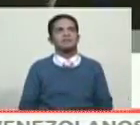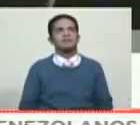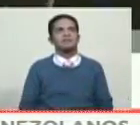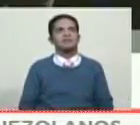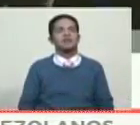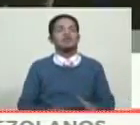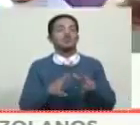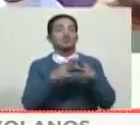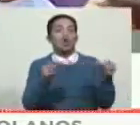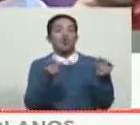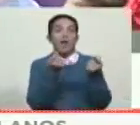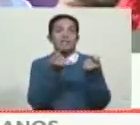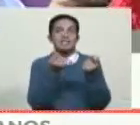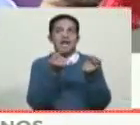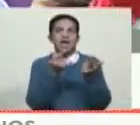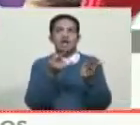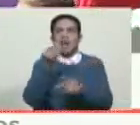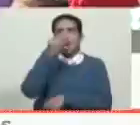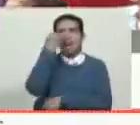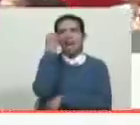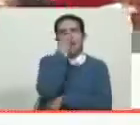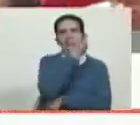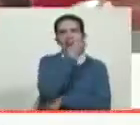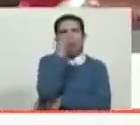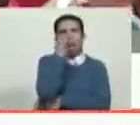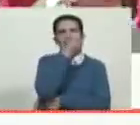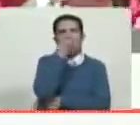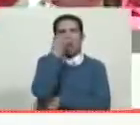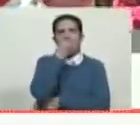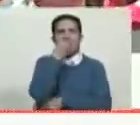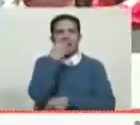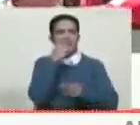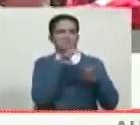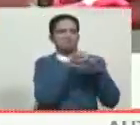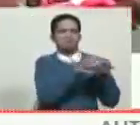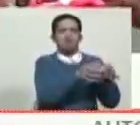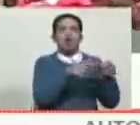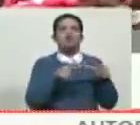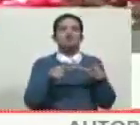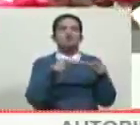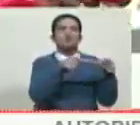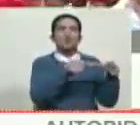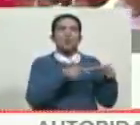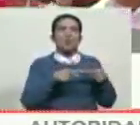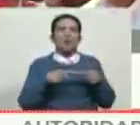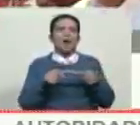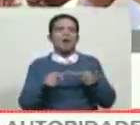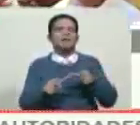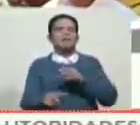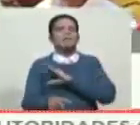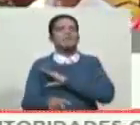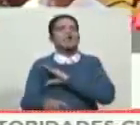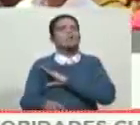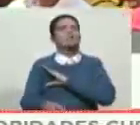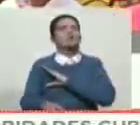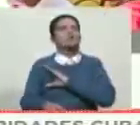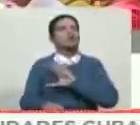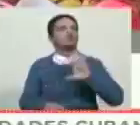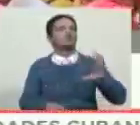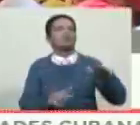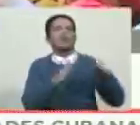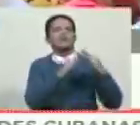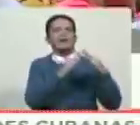Toda la plata la está recibiendo el cogollito por allá, en un sitio de un señor que está en su casa